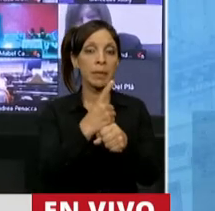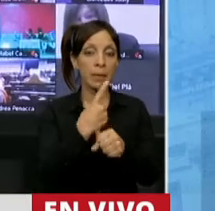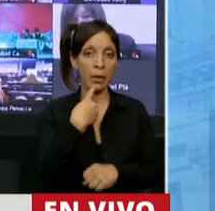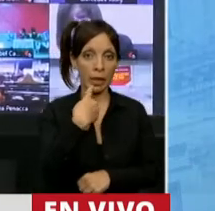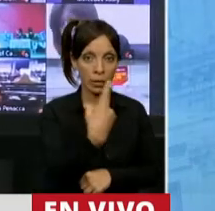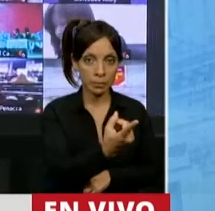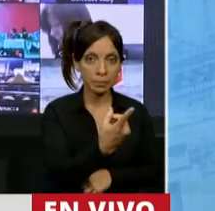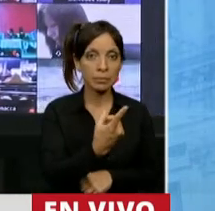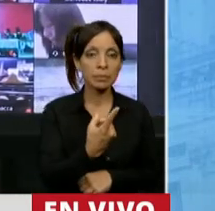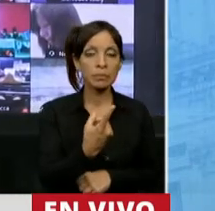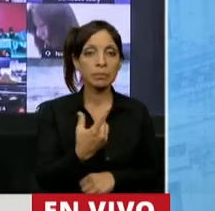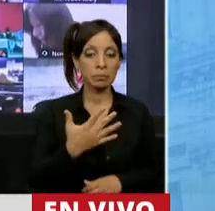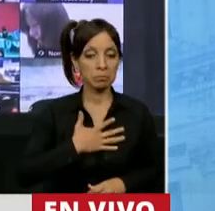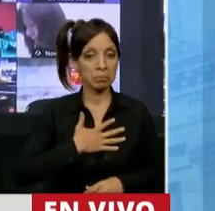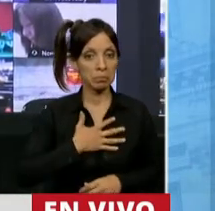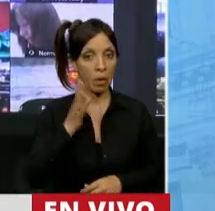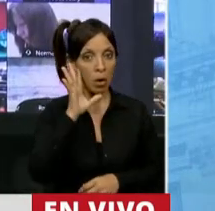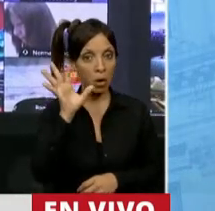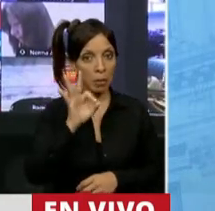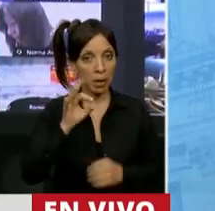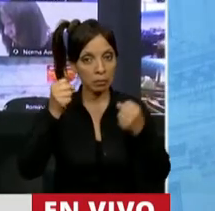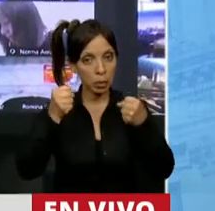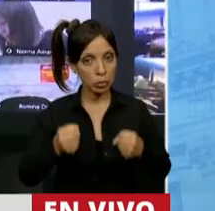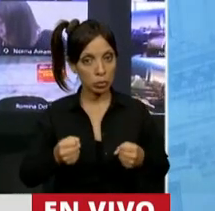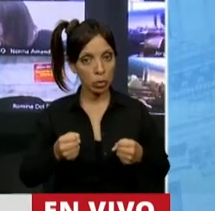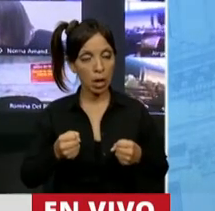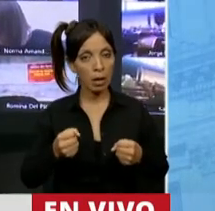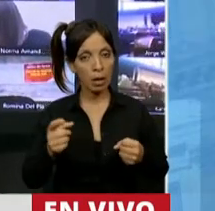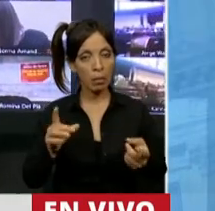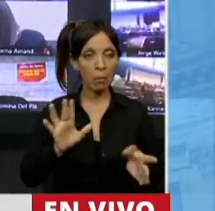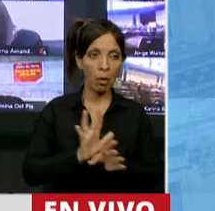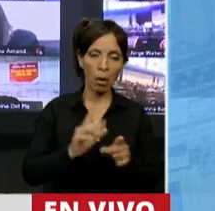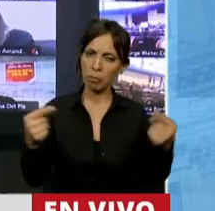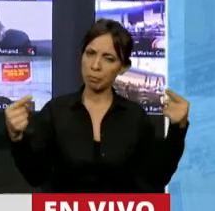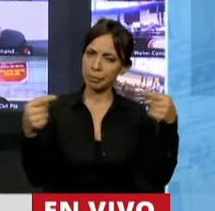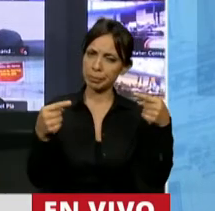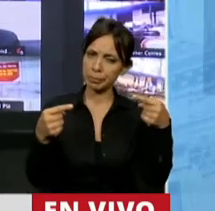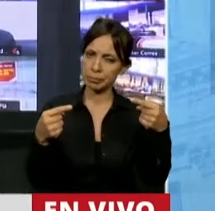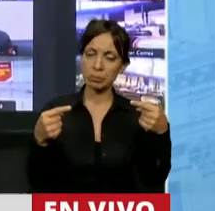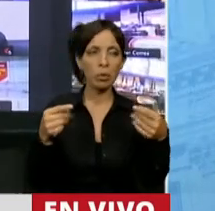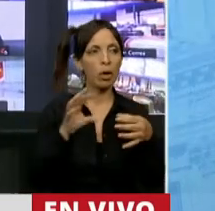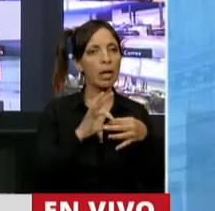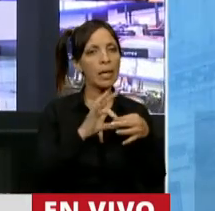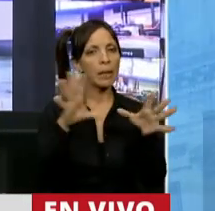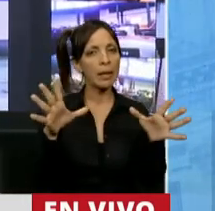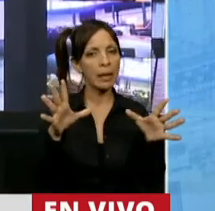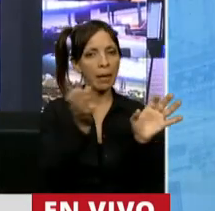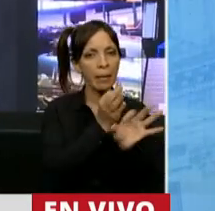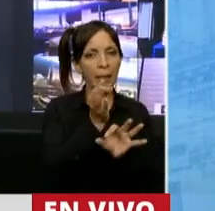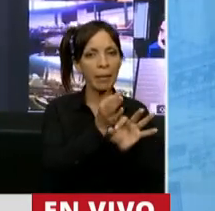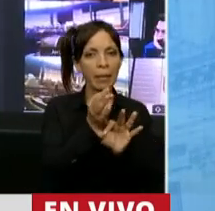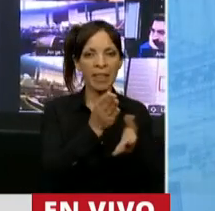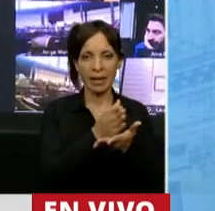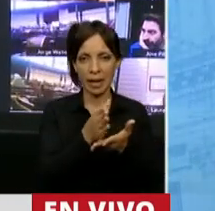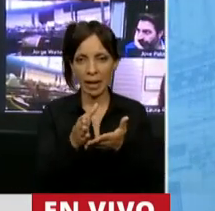que mi postura era contradictoria con la libertad de cátedra, que era un